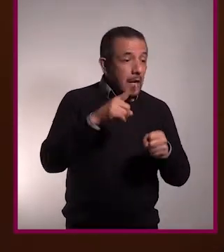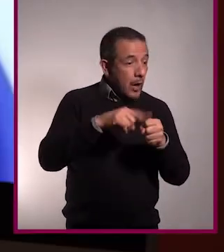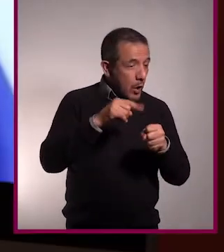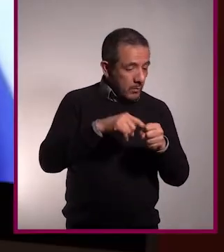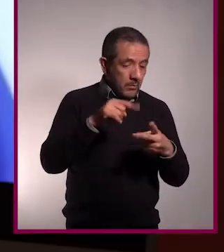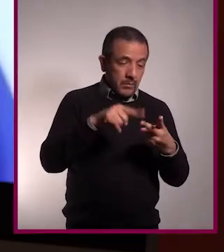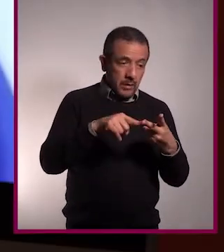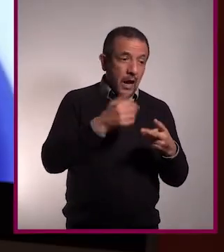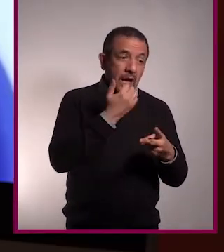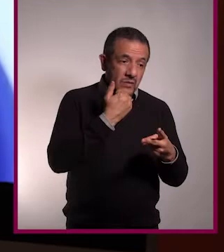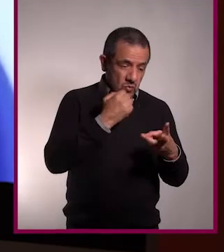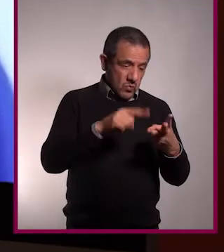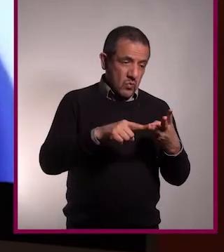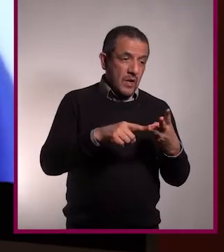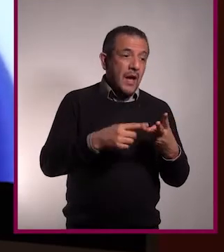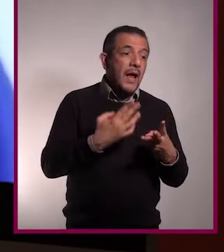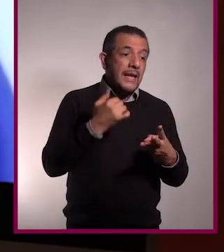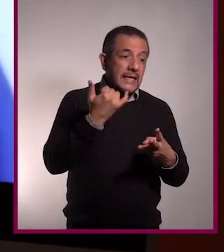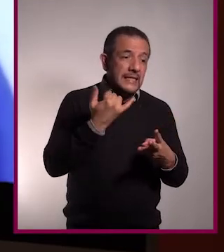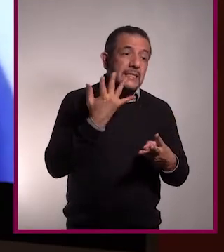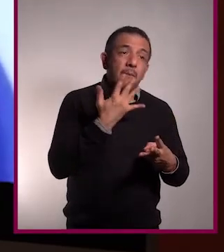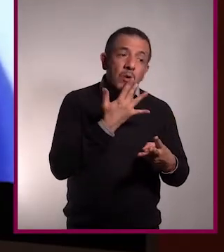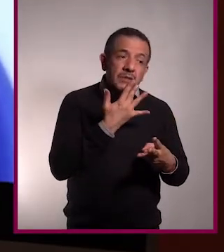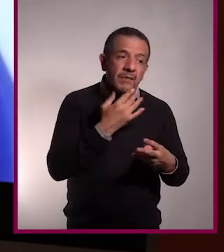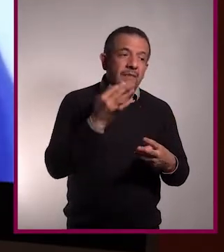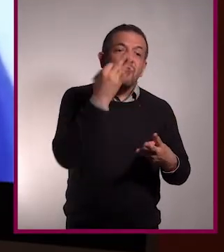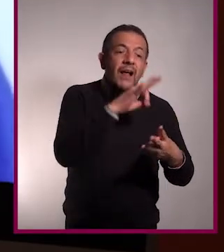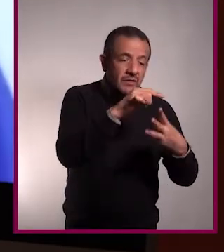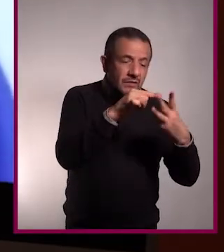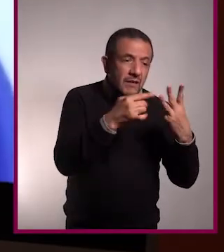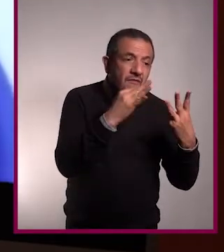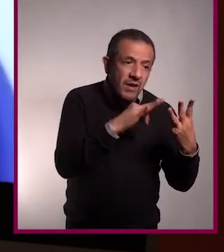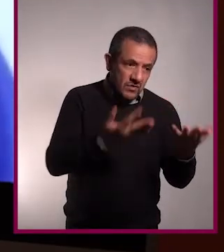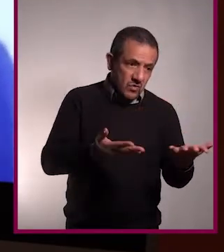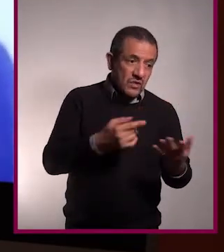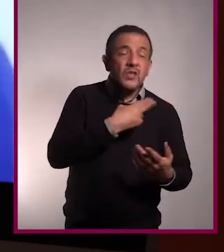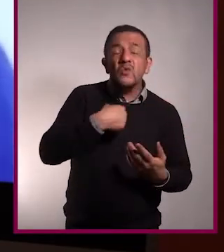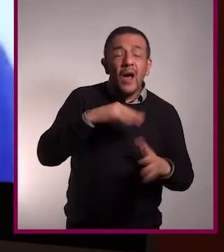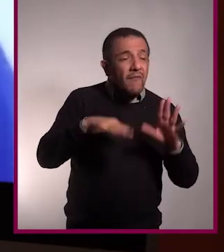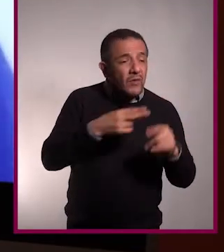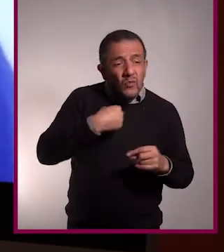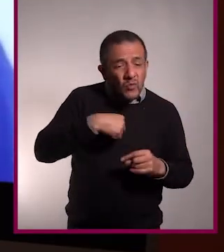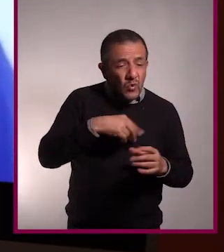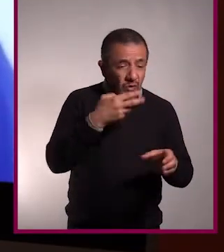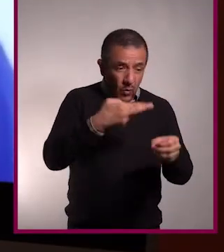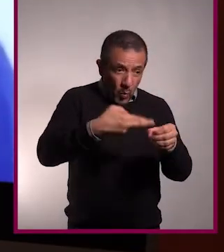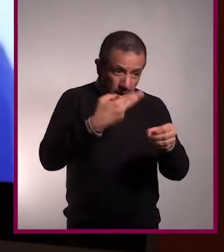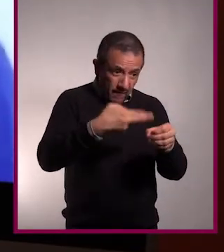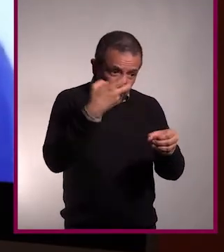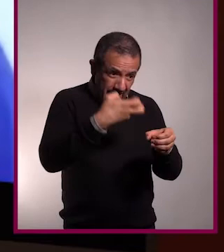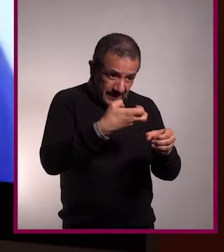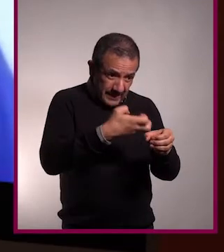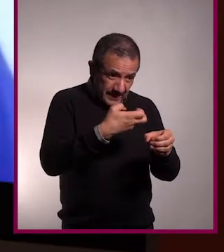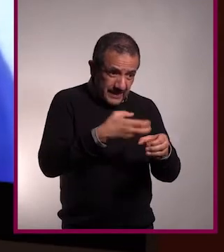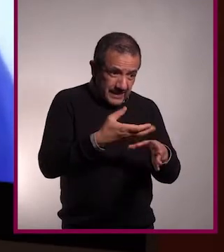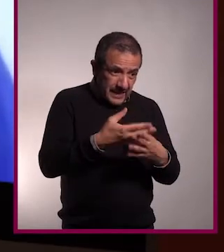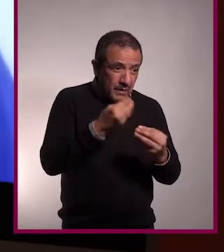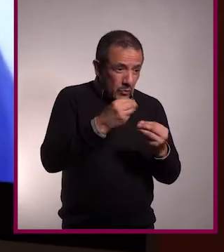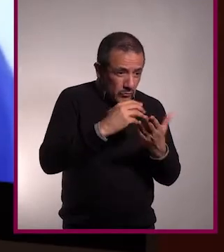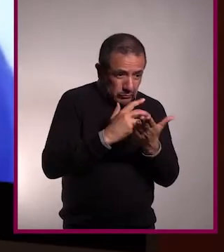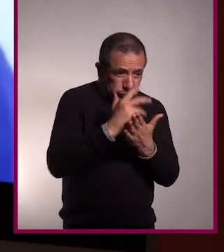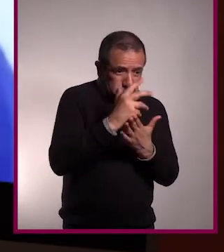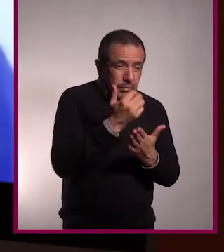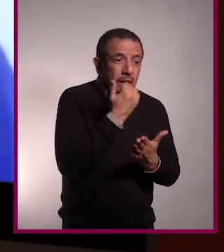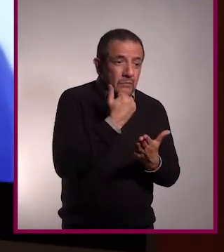organismo? Tienen alto contenido en azúcar, tienen colorantes y tienen saborizantes. Y algo aquí que es muy importante mencionar es que a veces como que no estamos